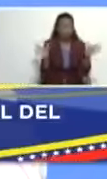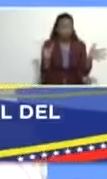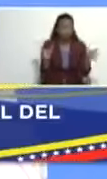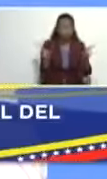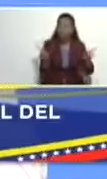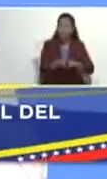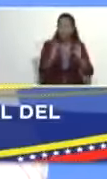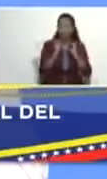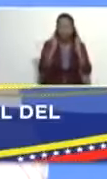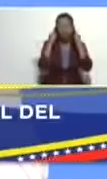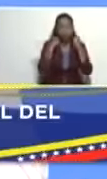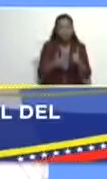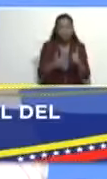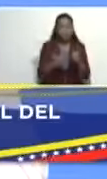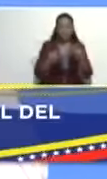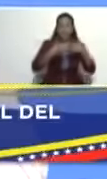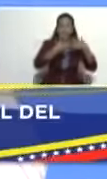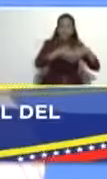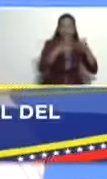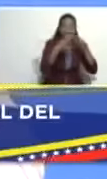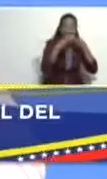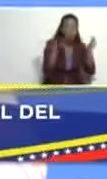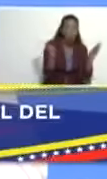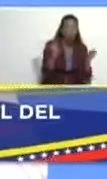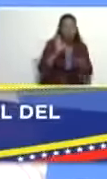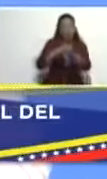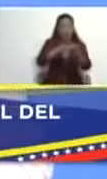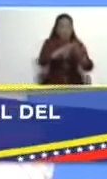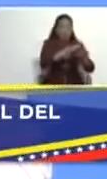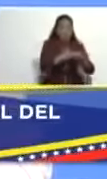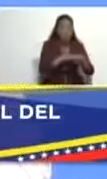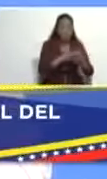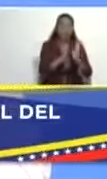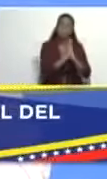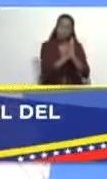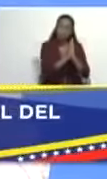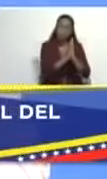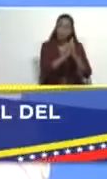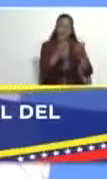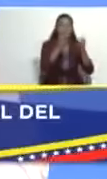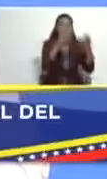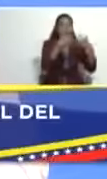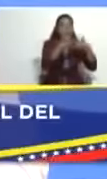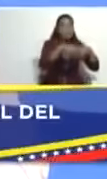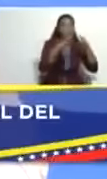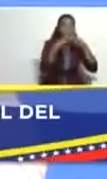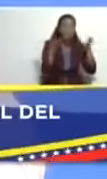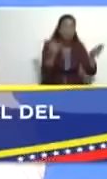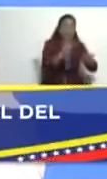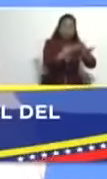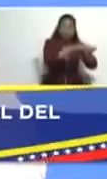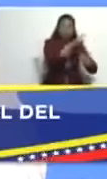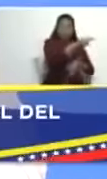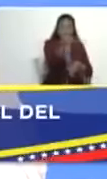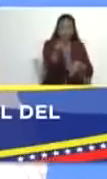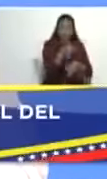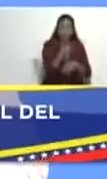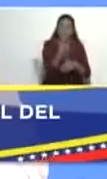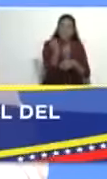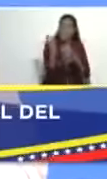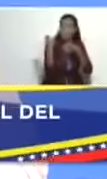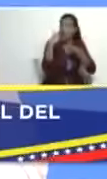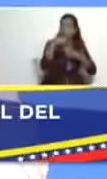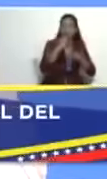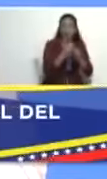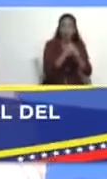público. A las empresas públicas les he dicho, a todas las empresas públicas, ustedes pueden mejorar mucho